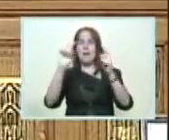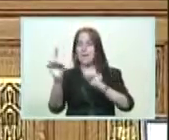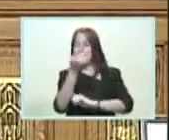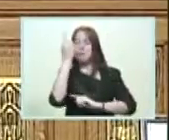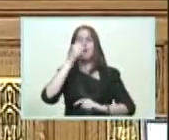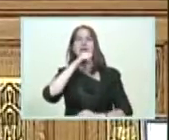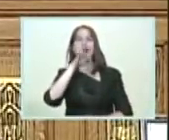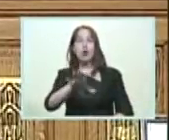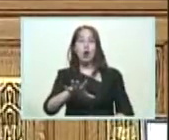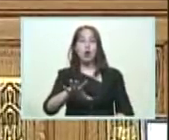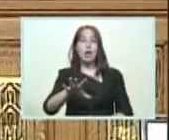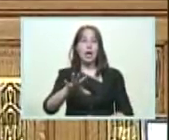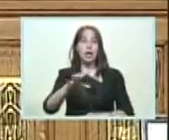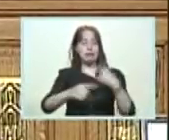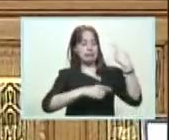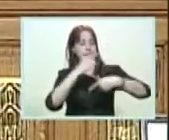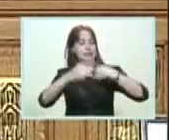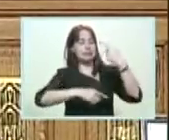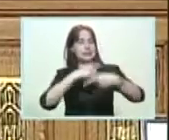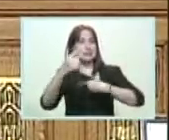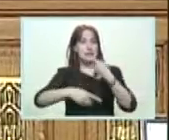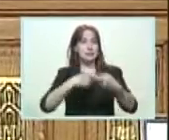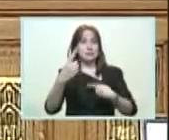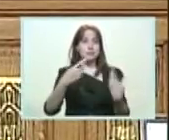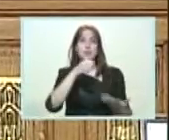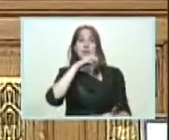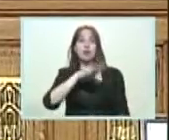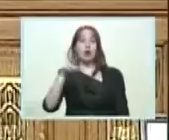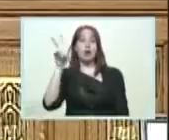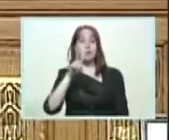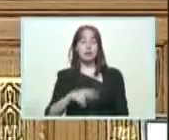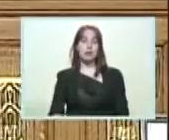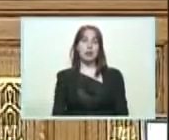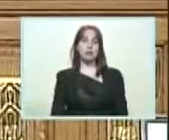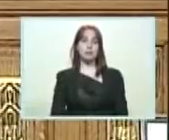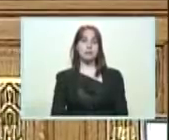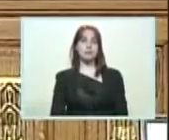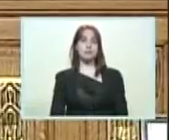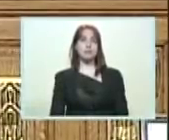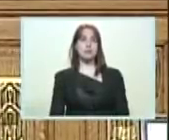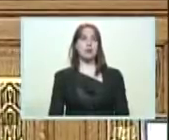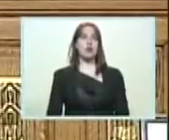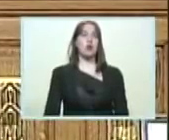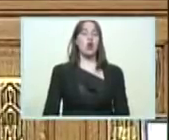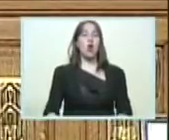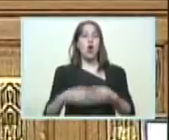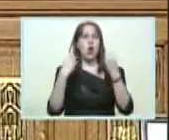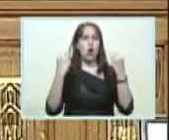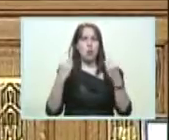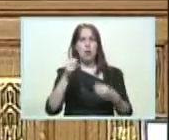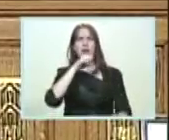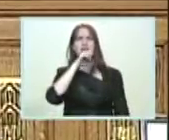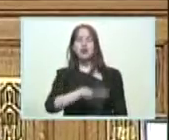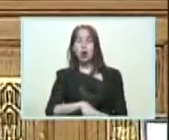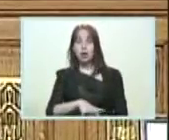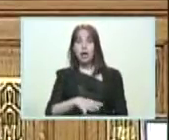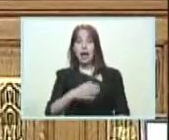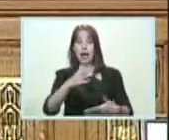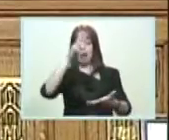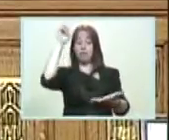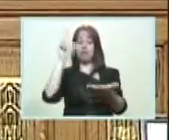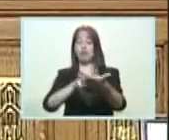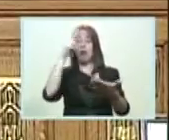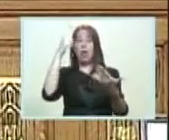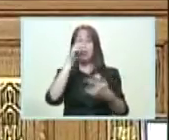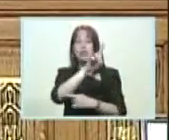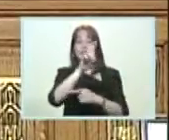histórico de esta historia contemporánea de Venezuela. el desencadenante histórico, aprobado el